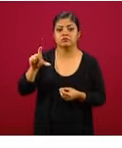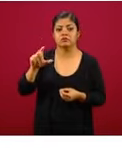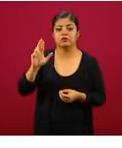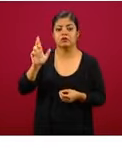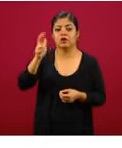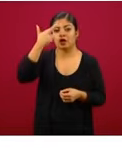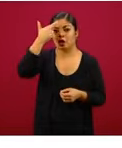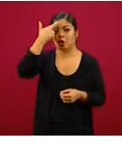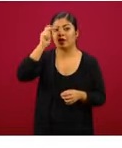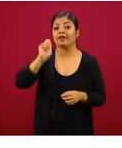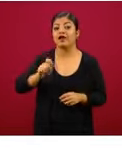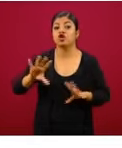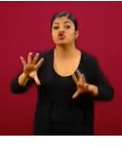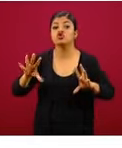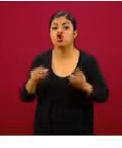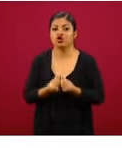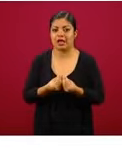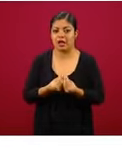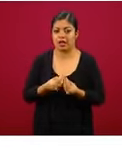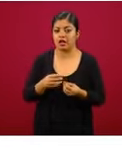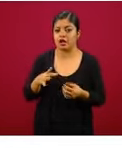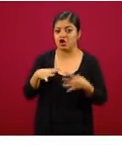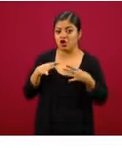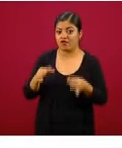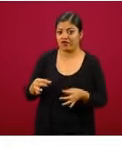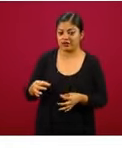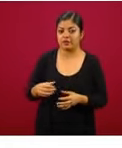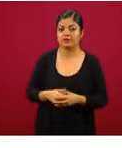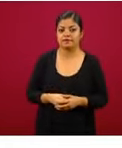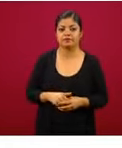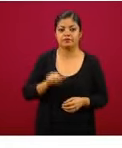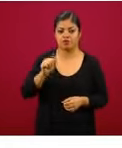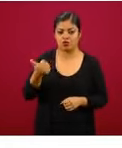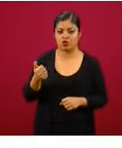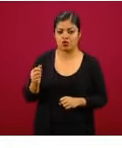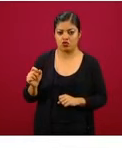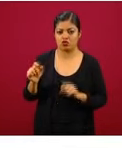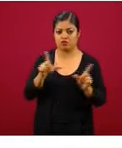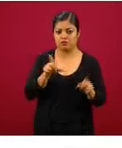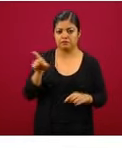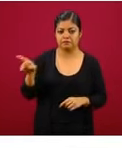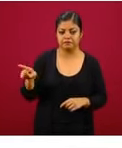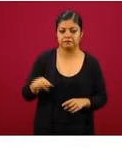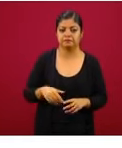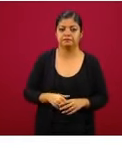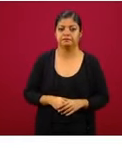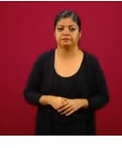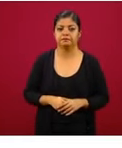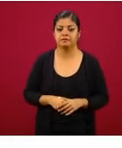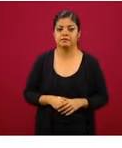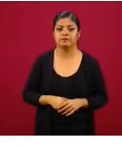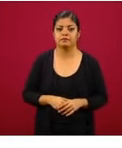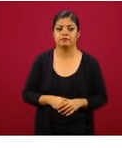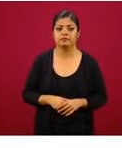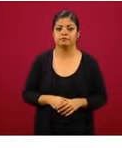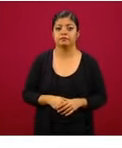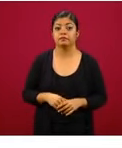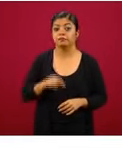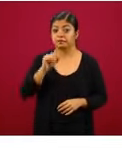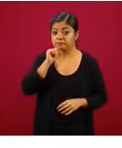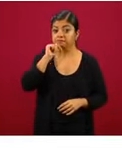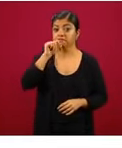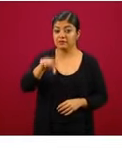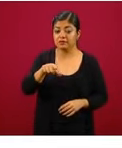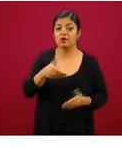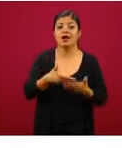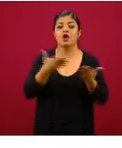son el total de casos que hasta el momento se han confirmado. Si vemos la siguiente diapositiva, vamos a ver ahora esta misma